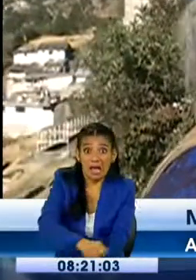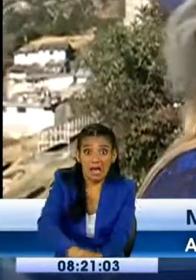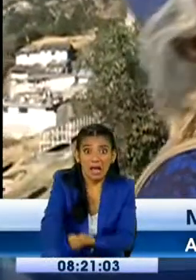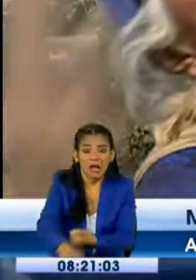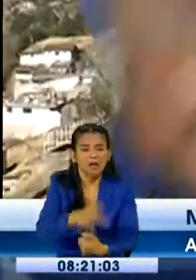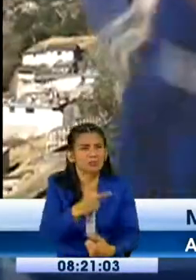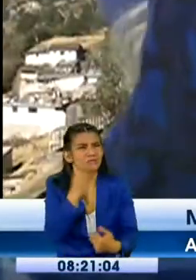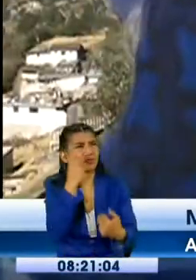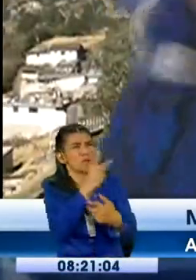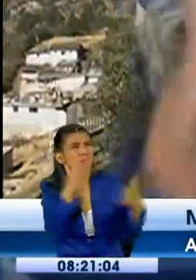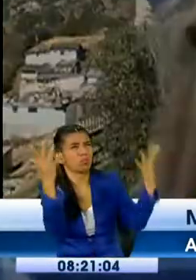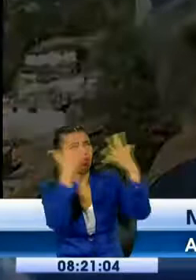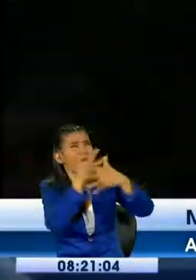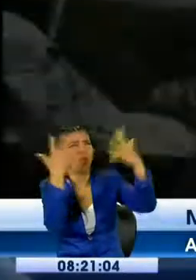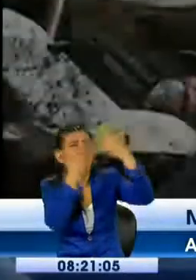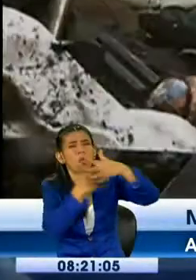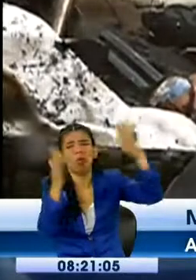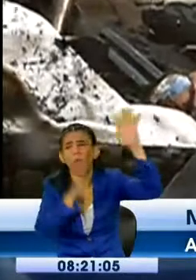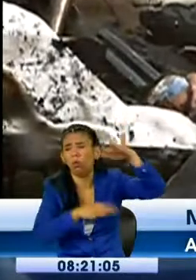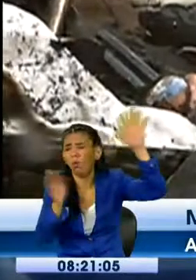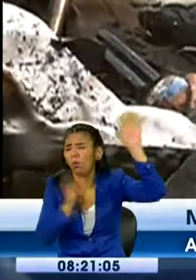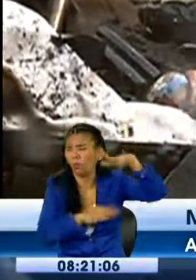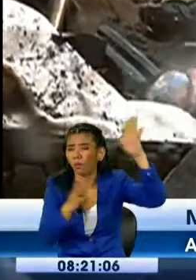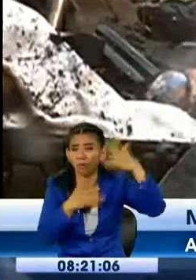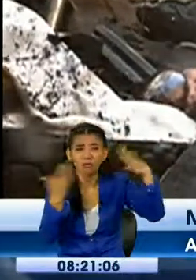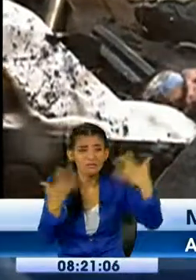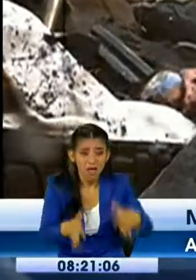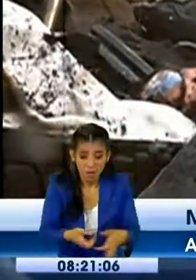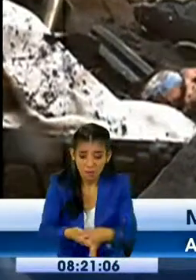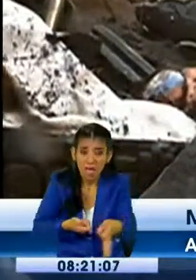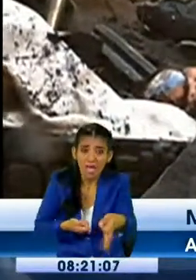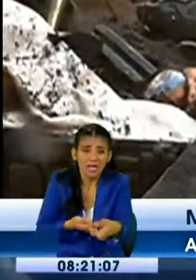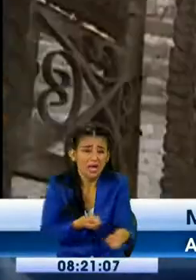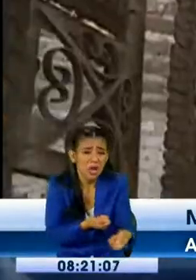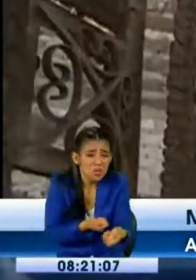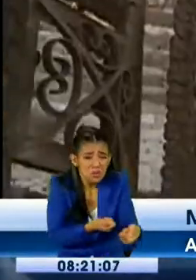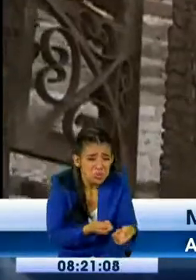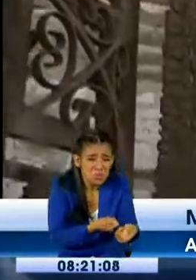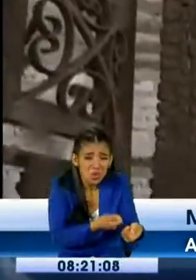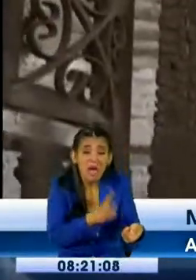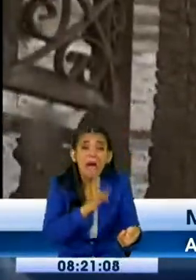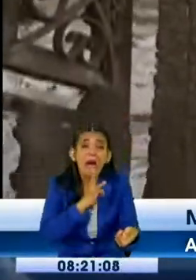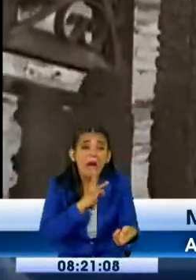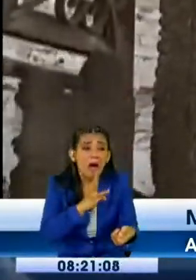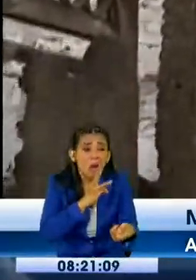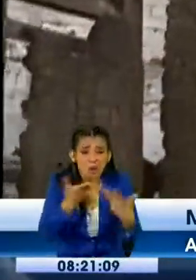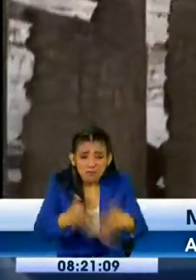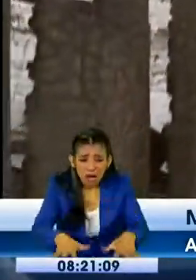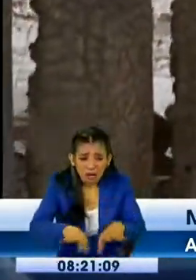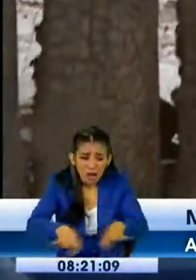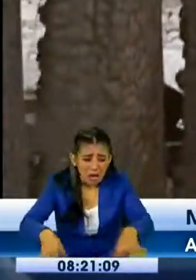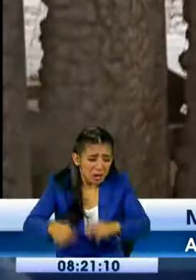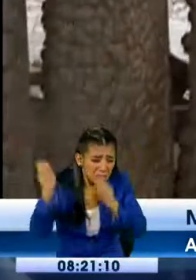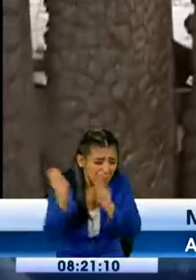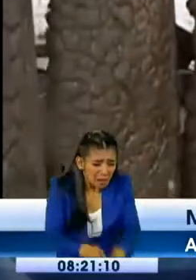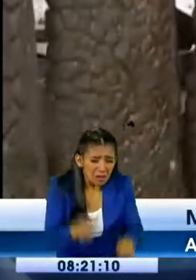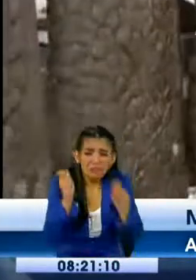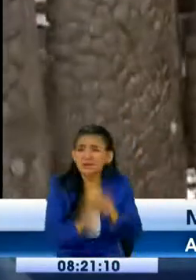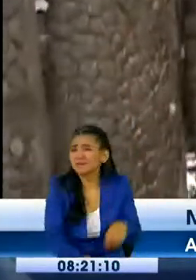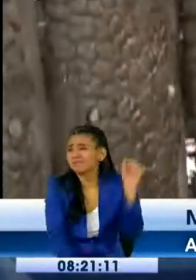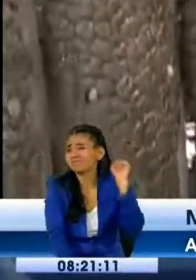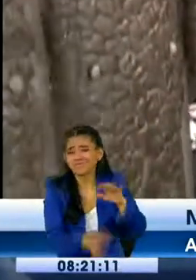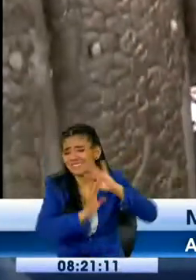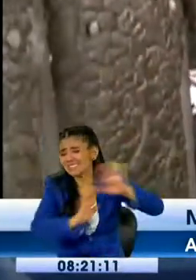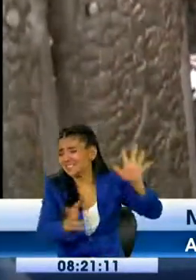con llamarada y ya estaba aquí. Cogimos la manguera, botamos agua, cogimos palos, estamos, no hubo caso y viene